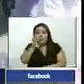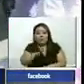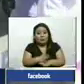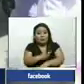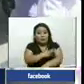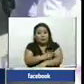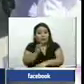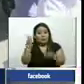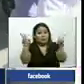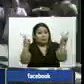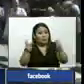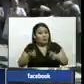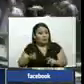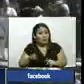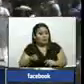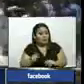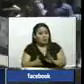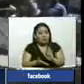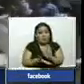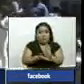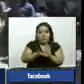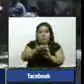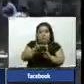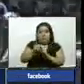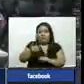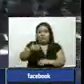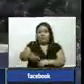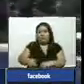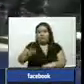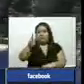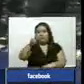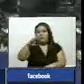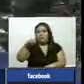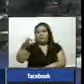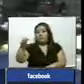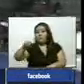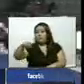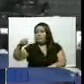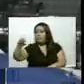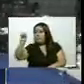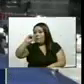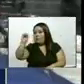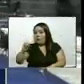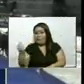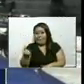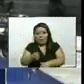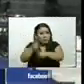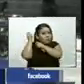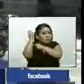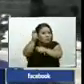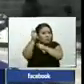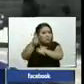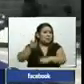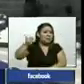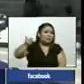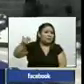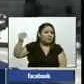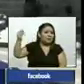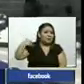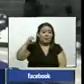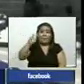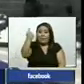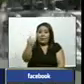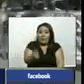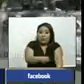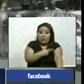del Fondo Monetario Internacional, la inflación cerrará el año en 200.000%. Activistas han denunciado por años que muchos de los